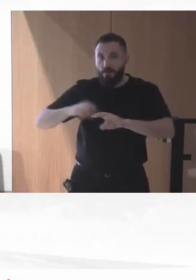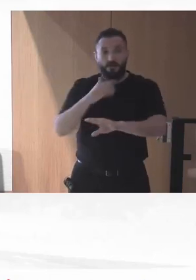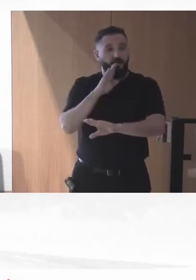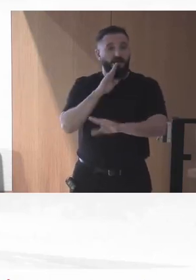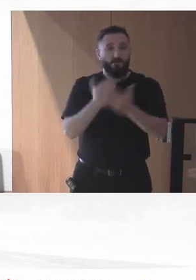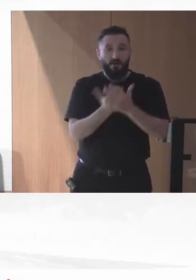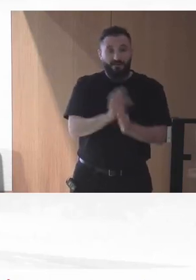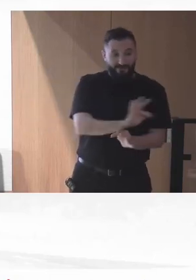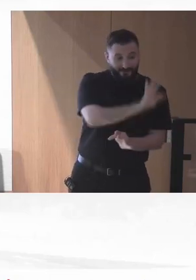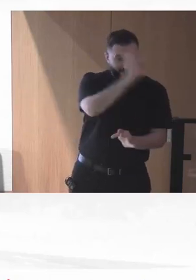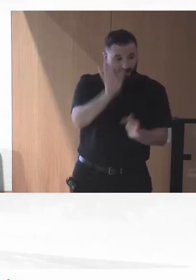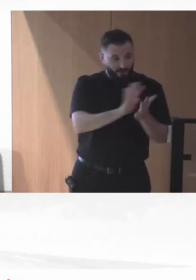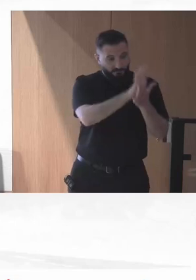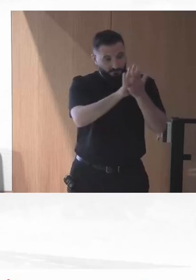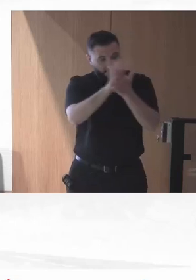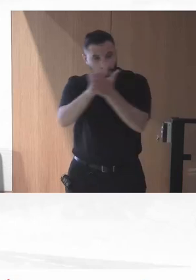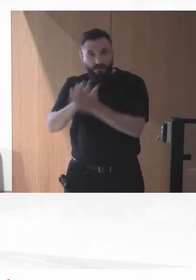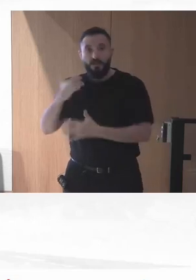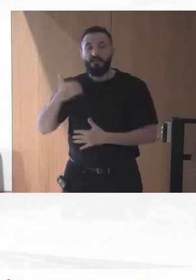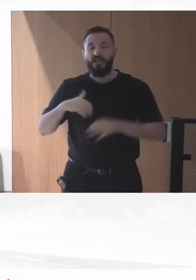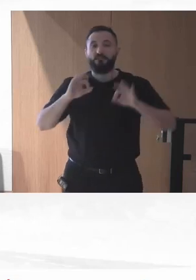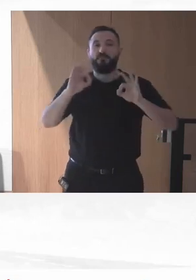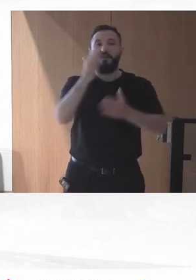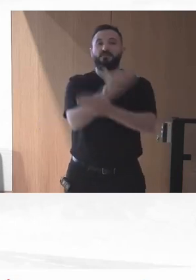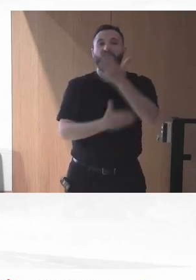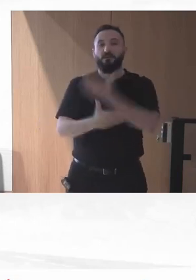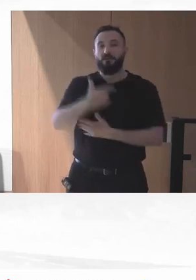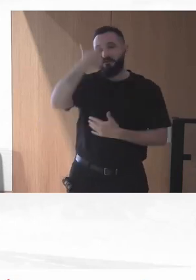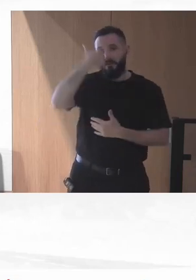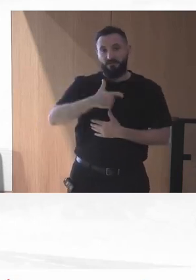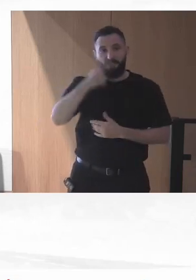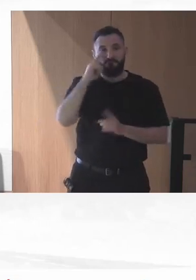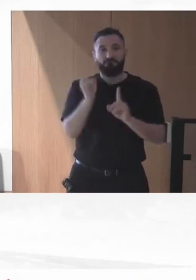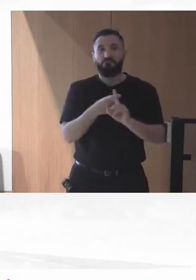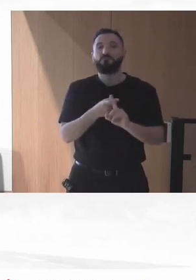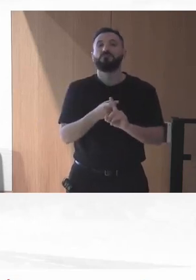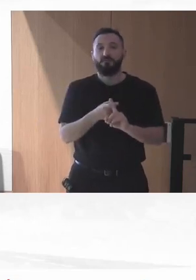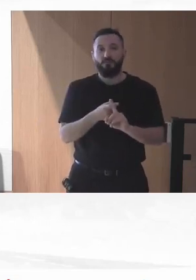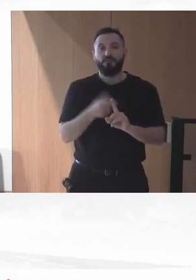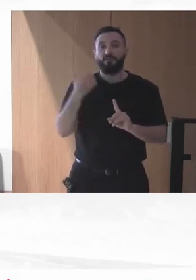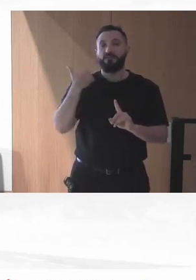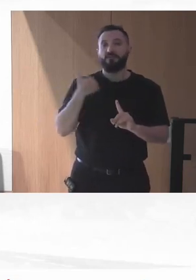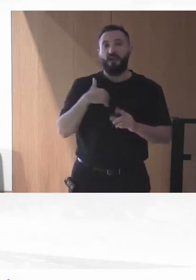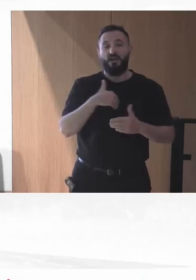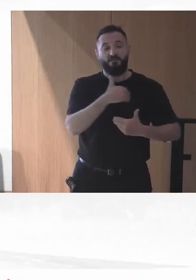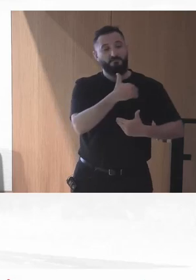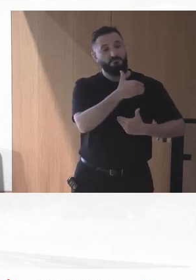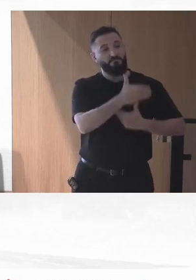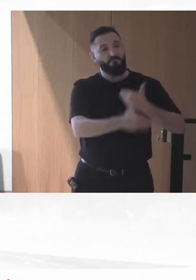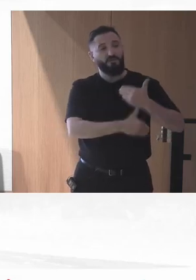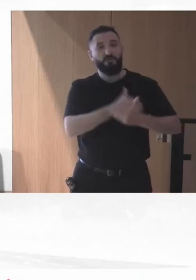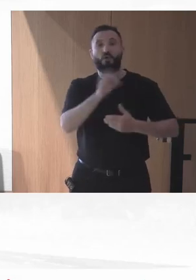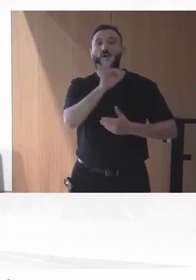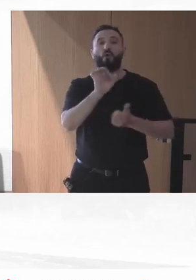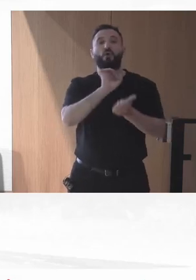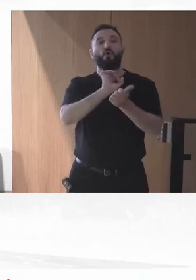de la mañana de esto. Es la discapacidad de una persona se identifica ya cuando la persona está cumpliendo